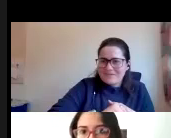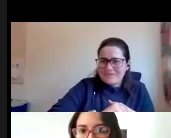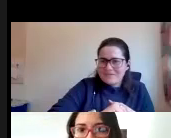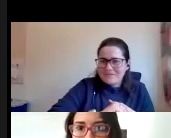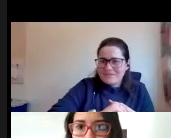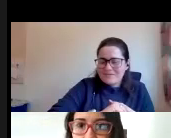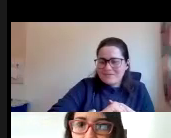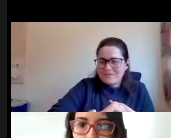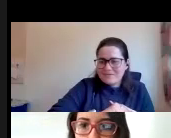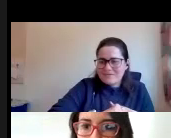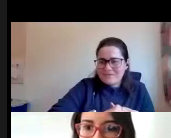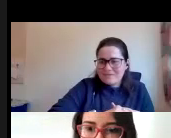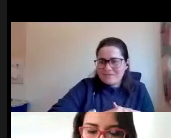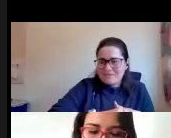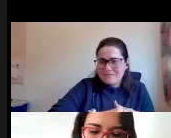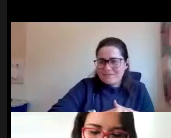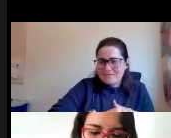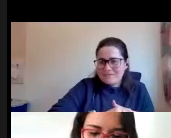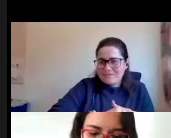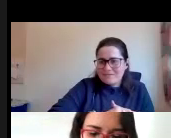alguna pregunta, chicos, chicas?